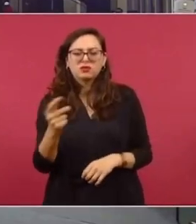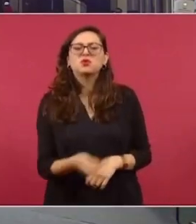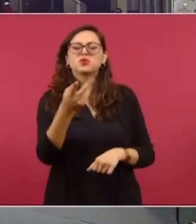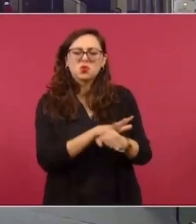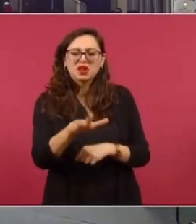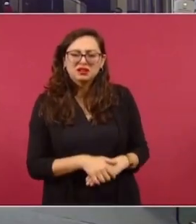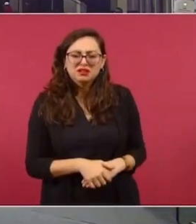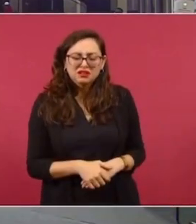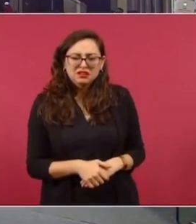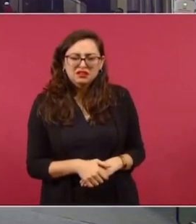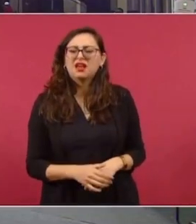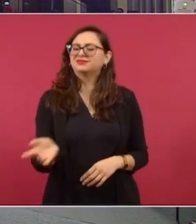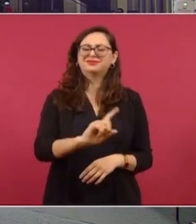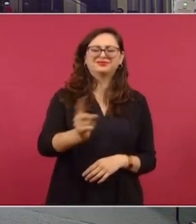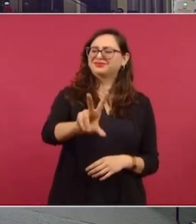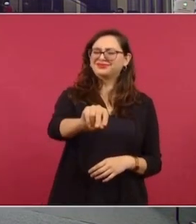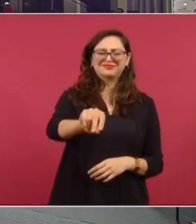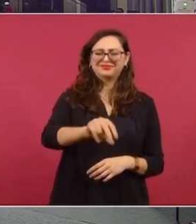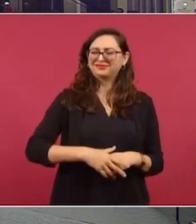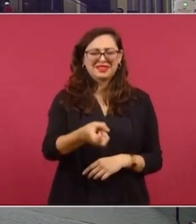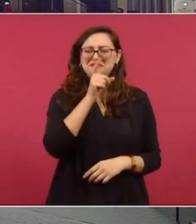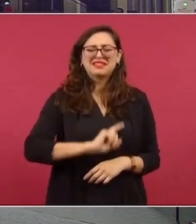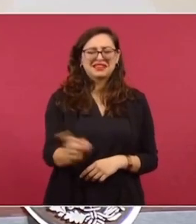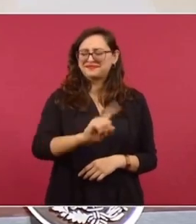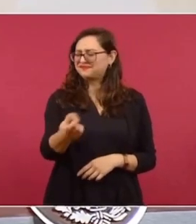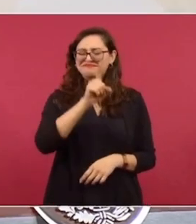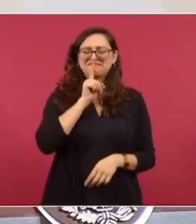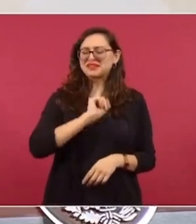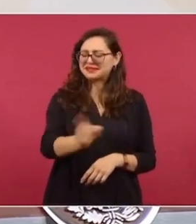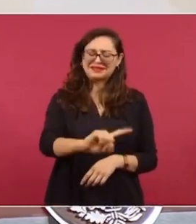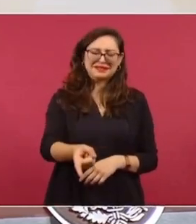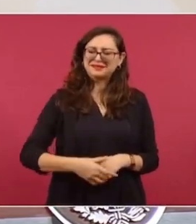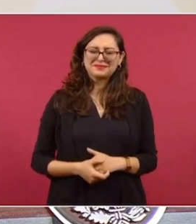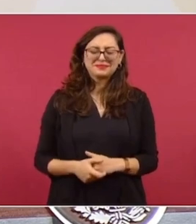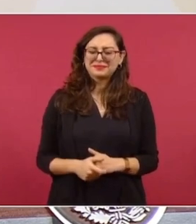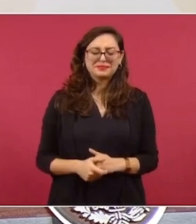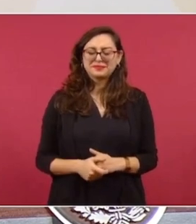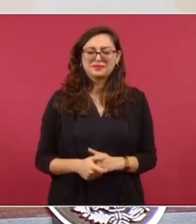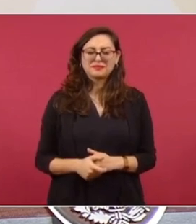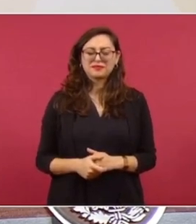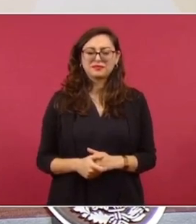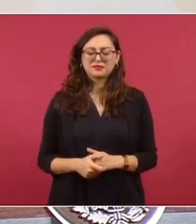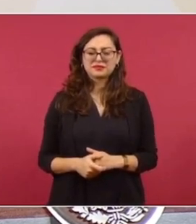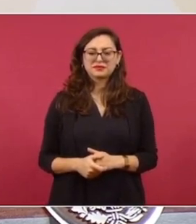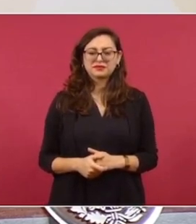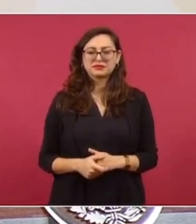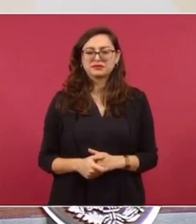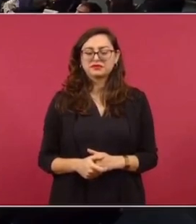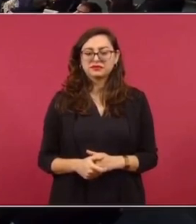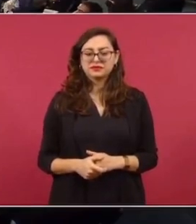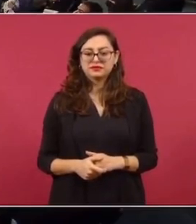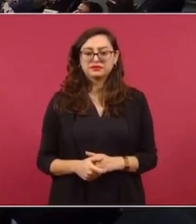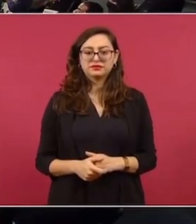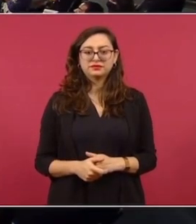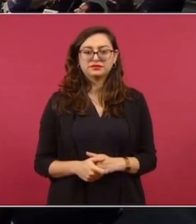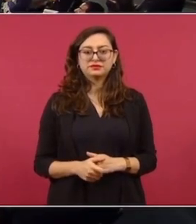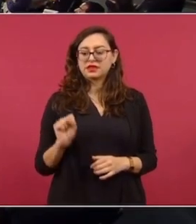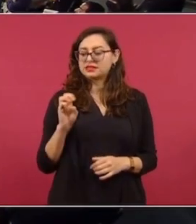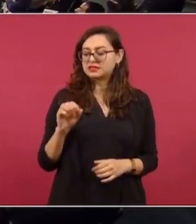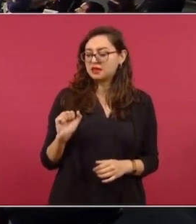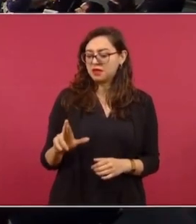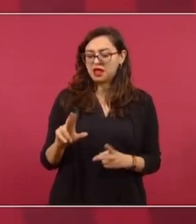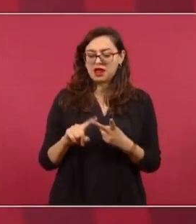Ah, no es cierto. No es cierto, no. Tenemos el apoyo constante de la Secretaría de